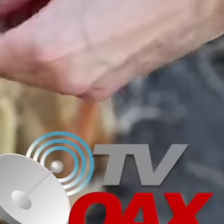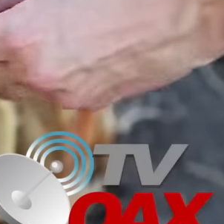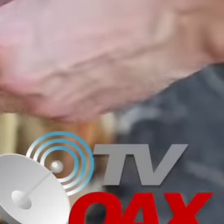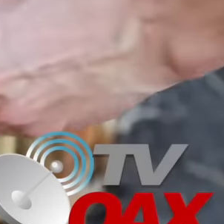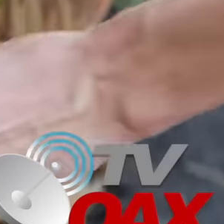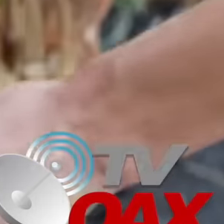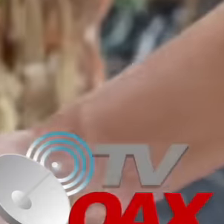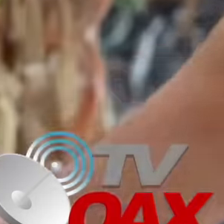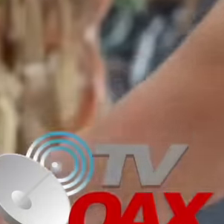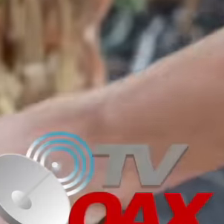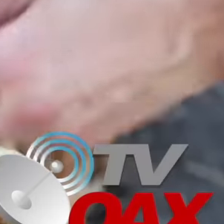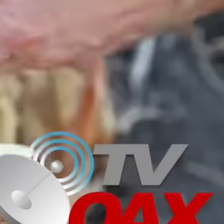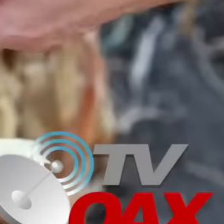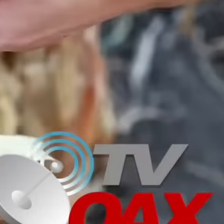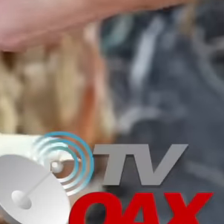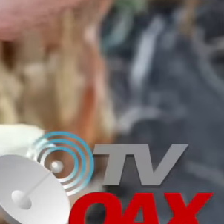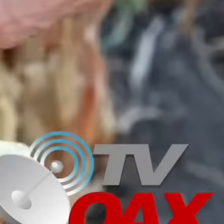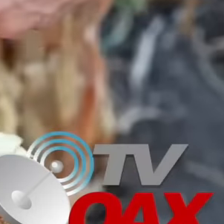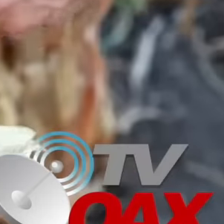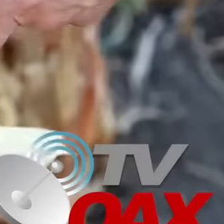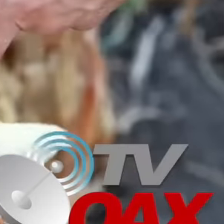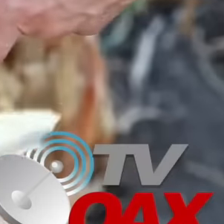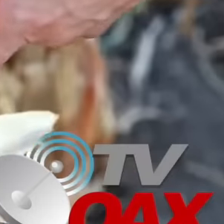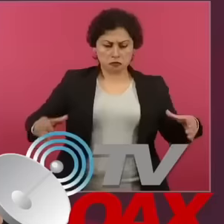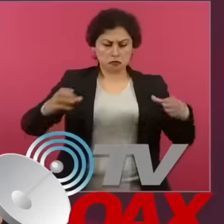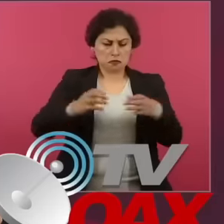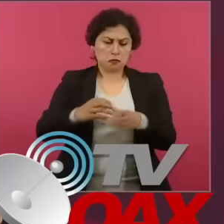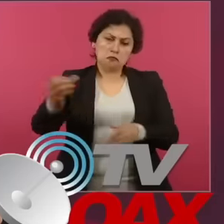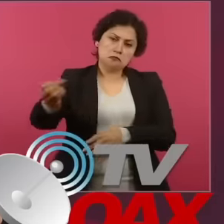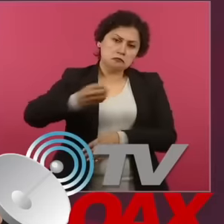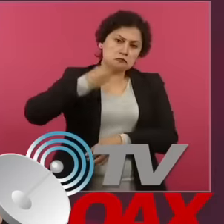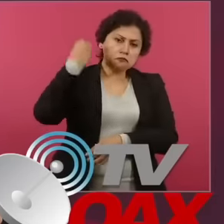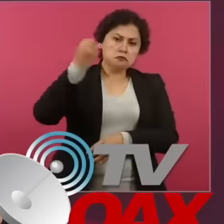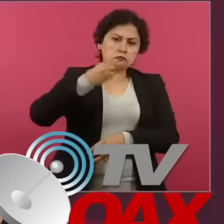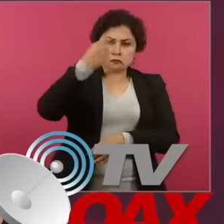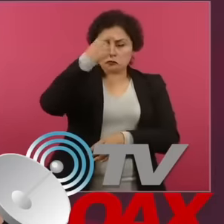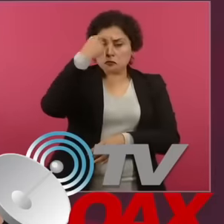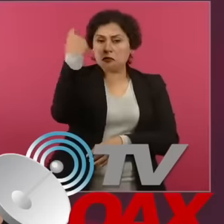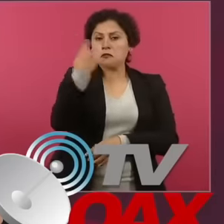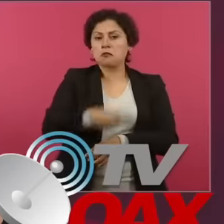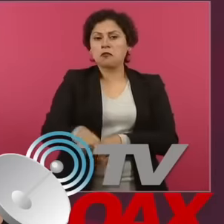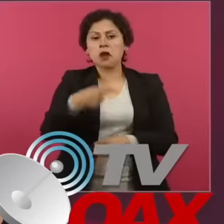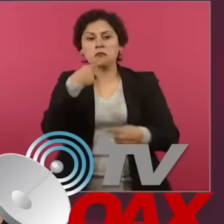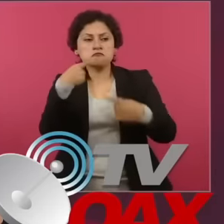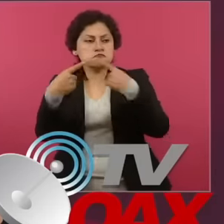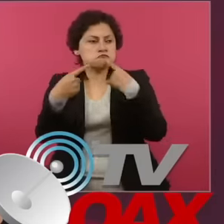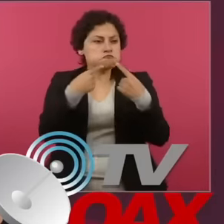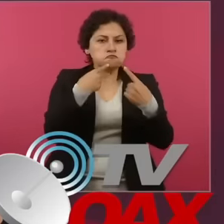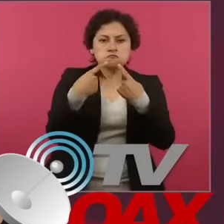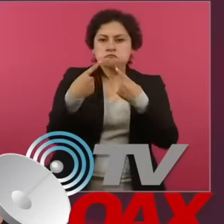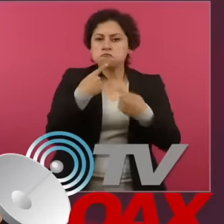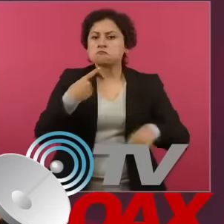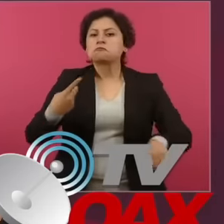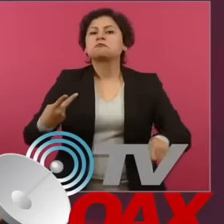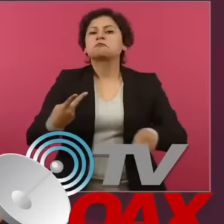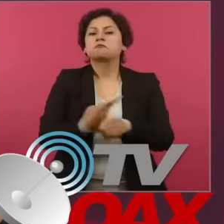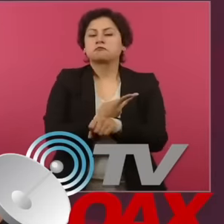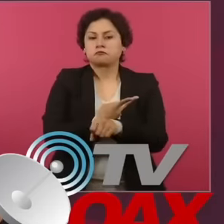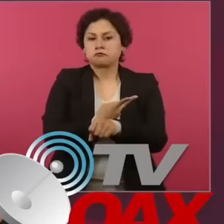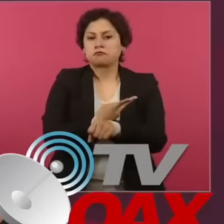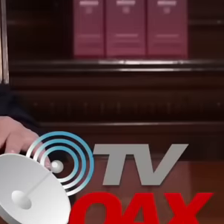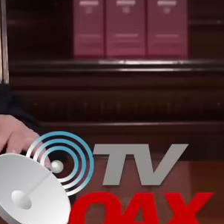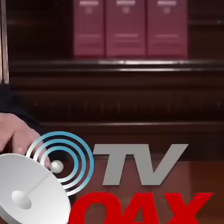siembra comercial. Ante esto, el presidente de México, Andrés Manuel López Obrador, ha